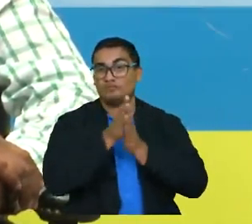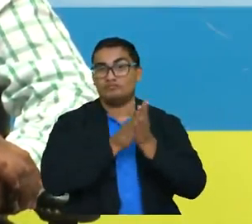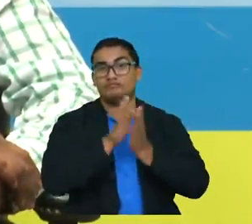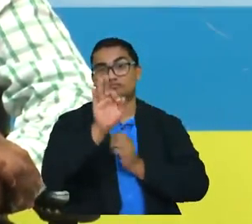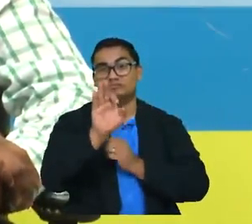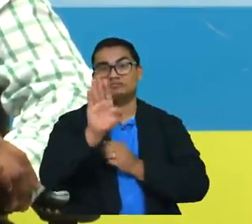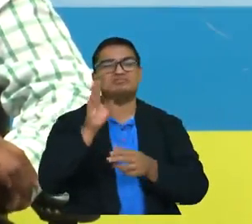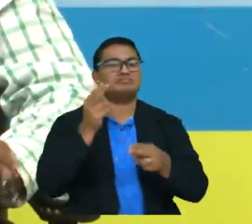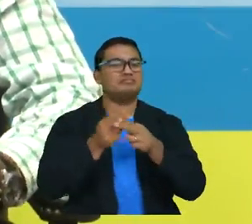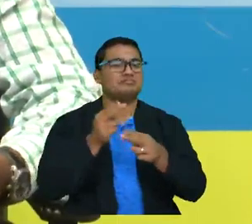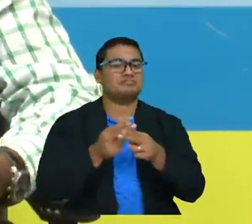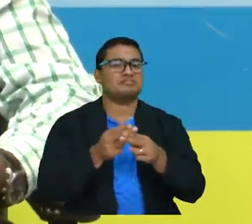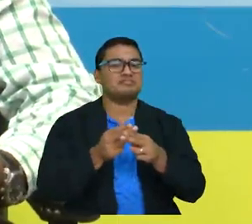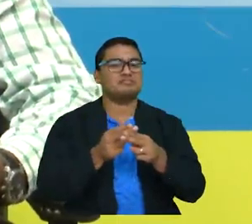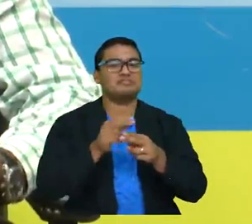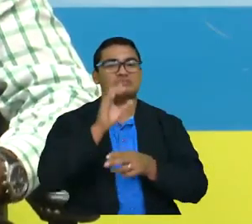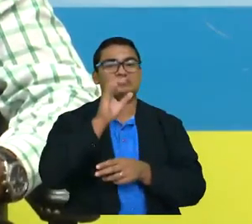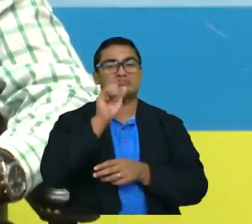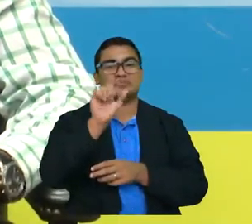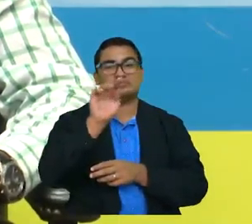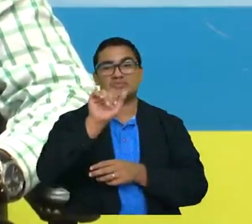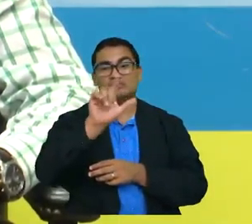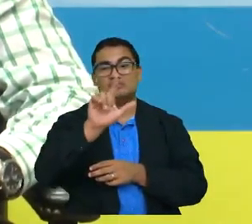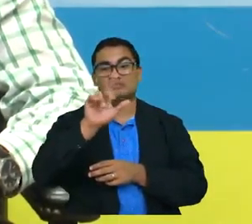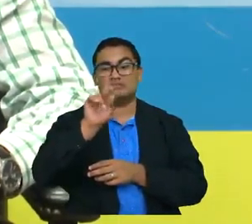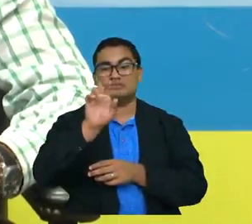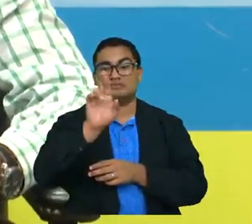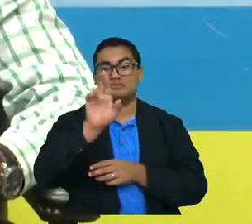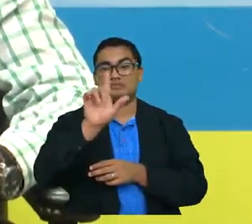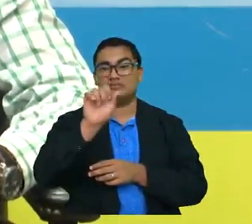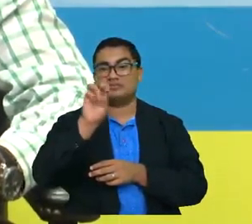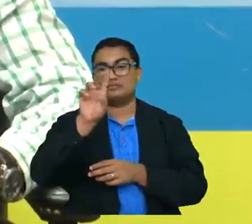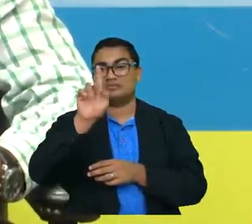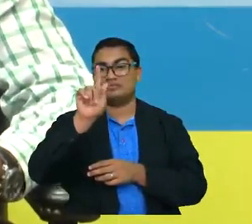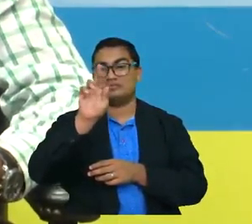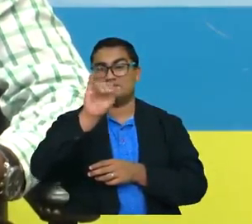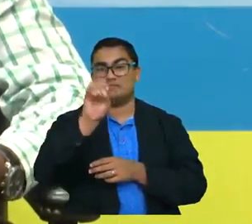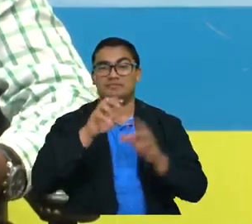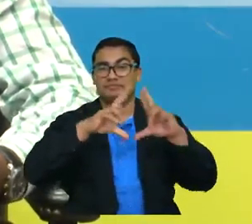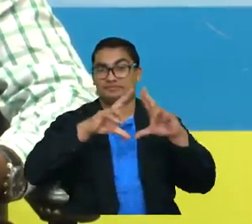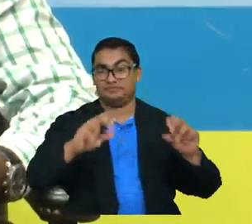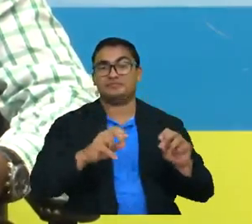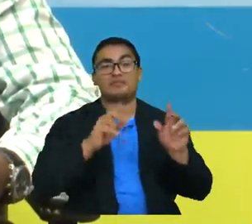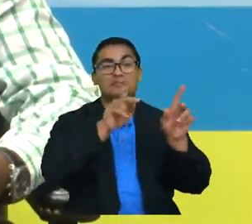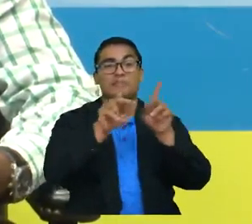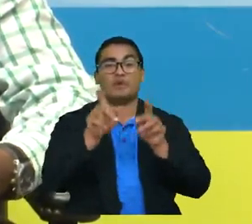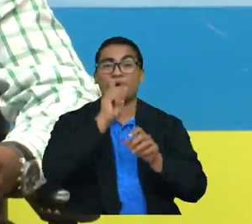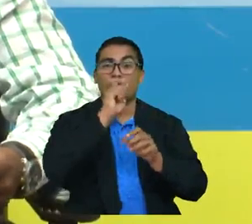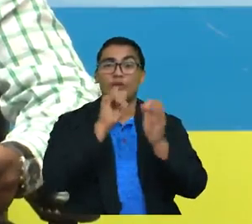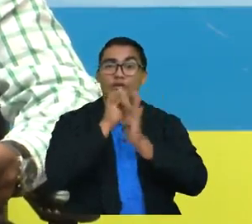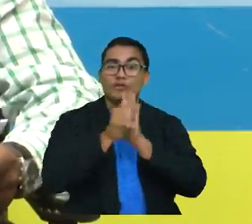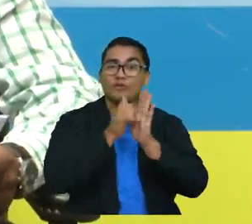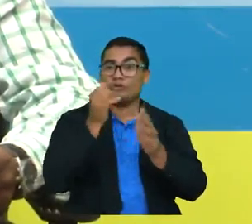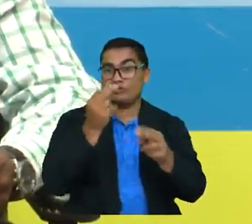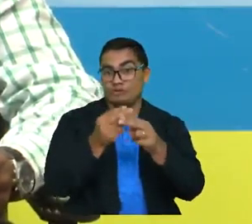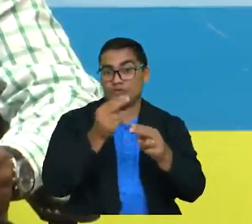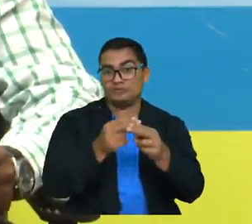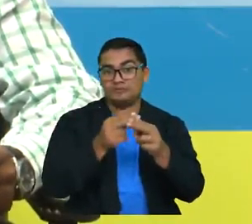Facebook aparecemos como Canal Parlamentario Nicaragua, también a quienes nos ven en YouTube. En esta plataforma digital aparecemos